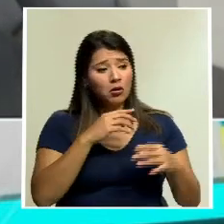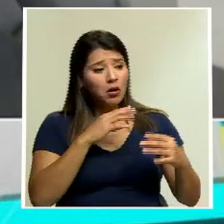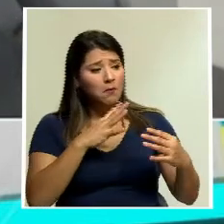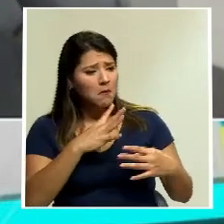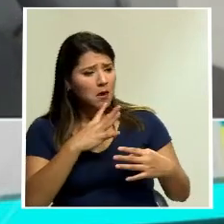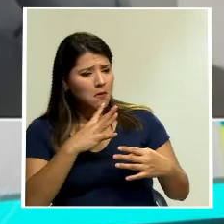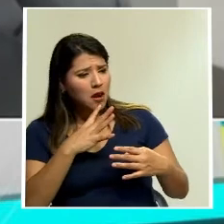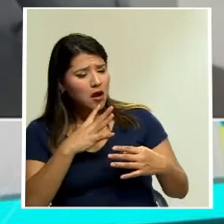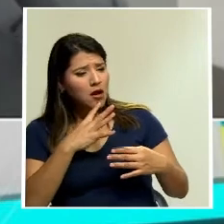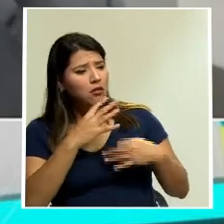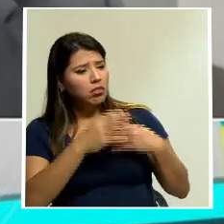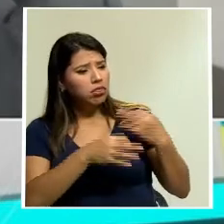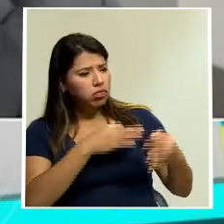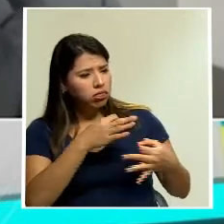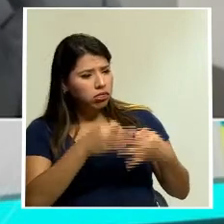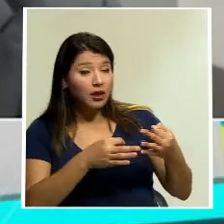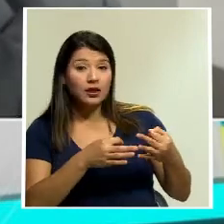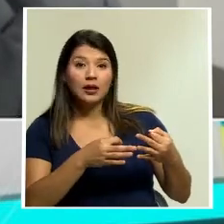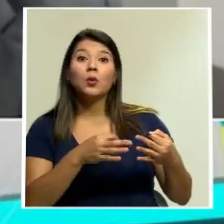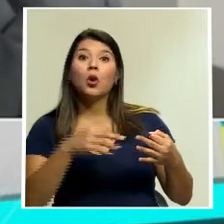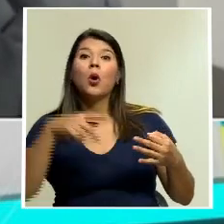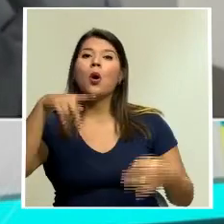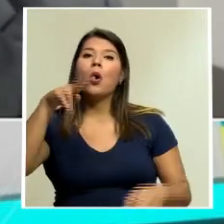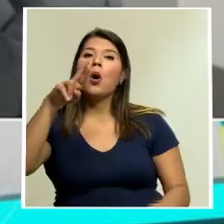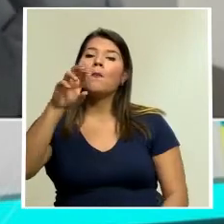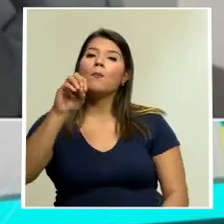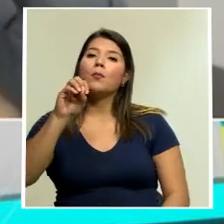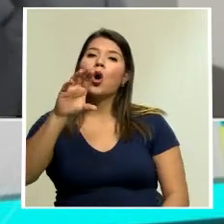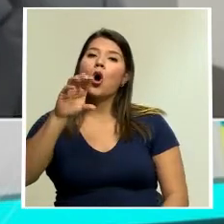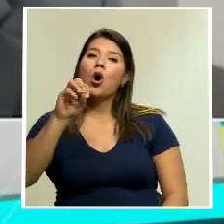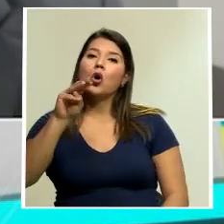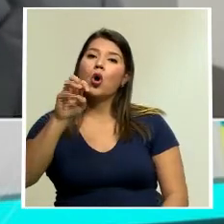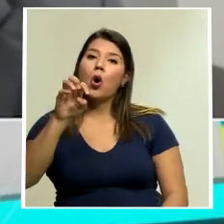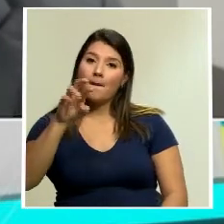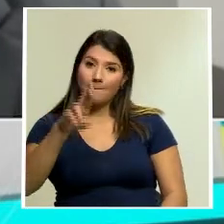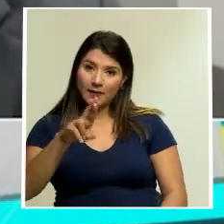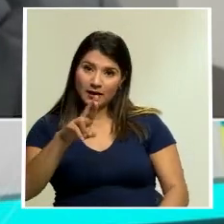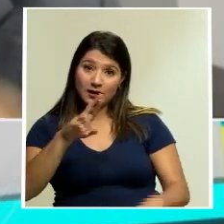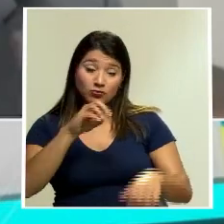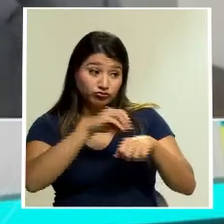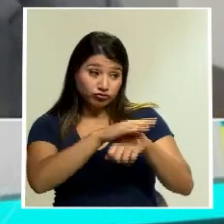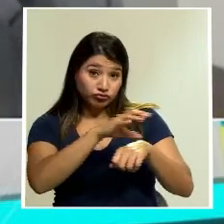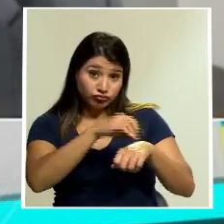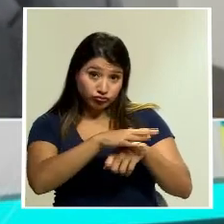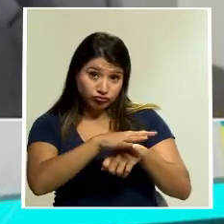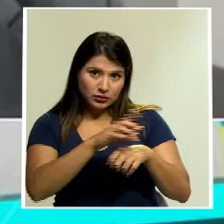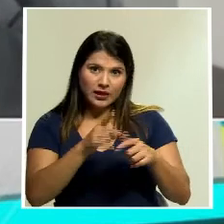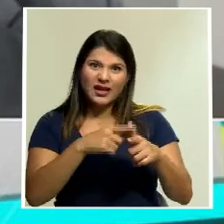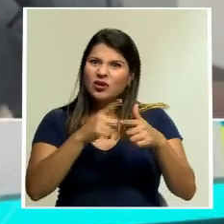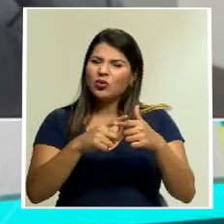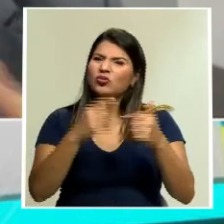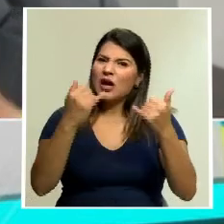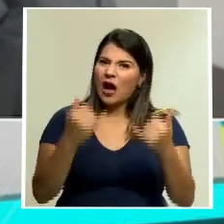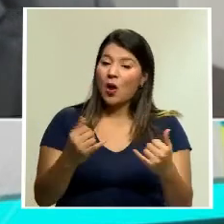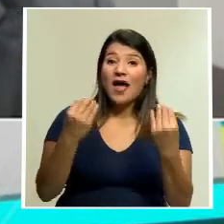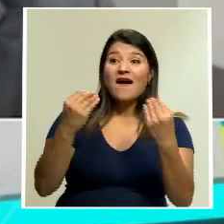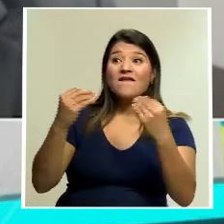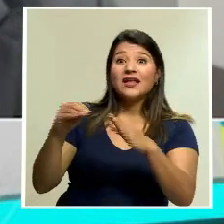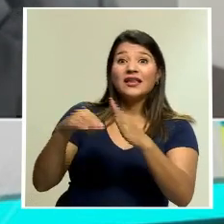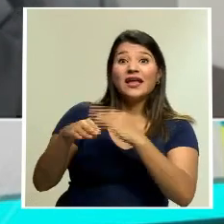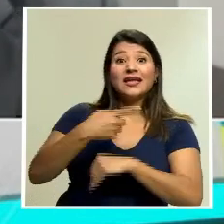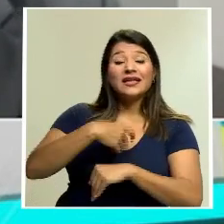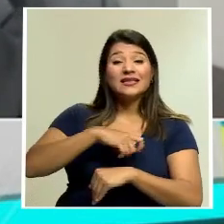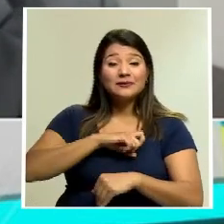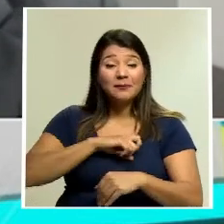les diera alguna asesoría. Bueno, resulta que tiene mercado en España y tiene mercado en Alemania, pero además de